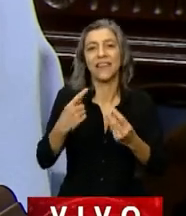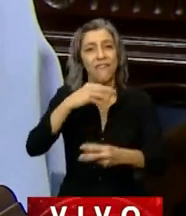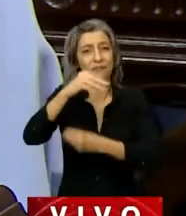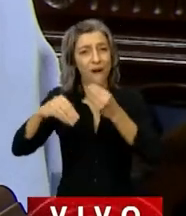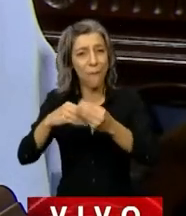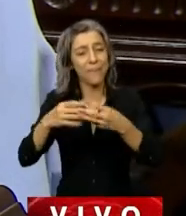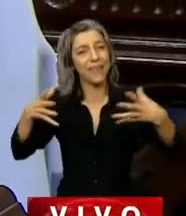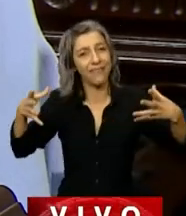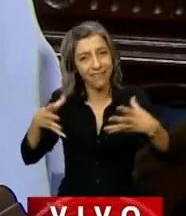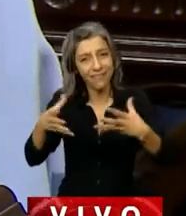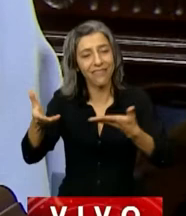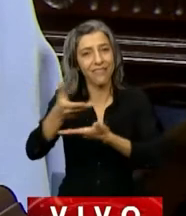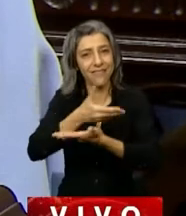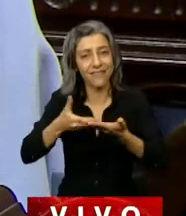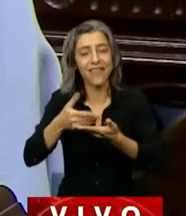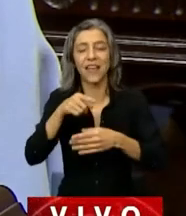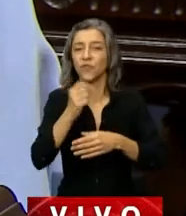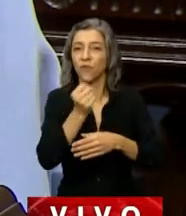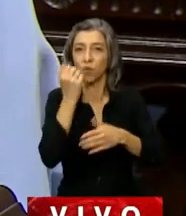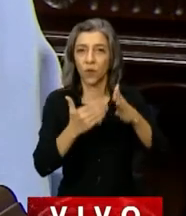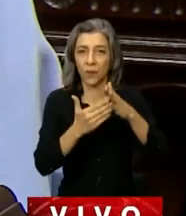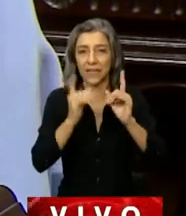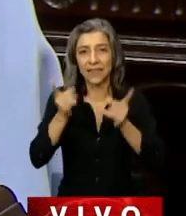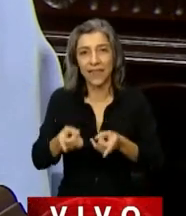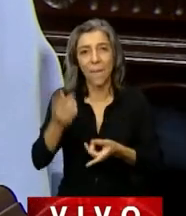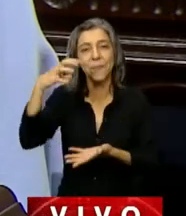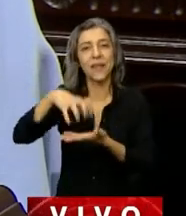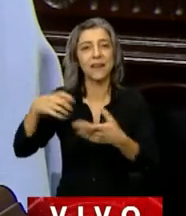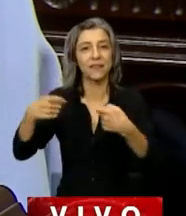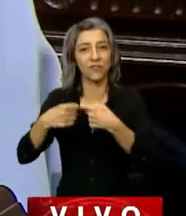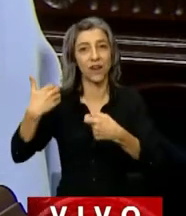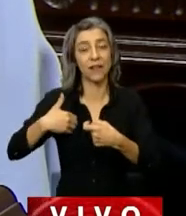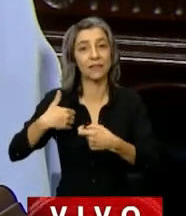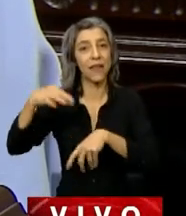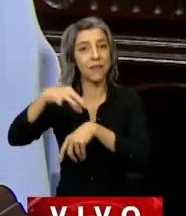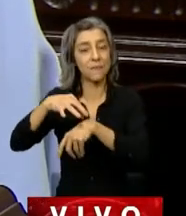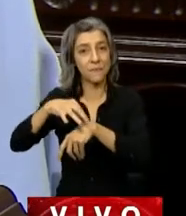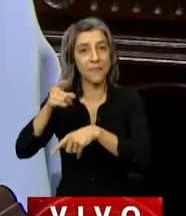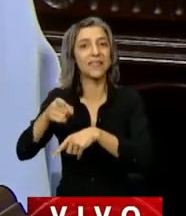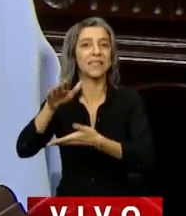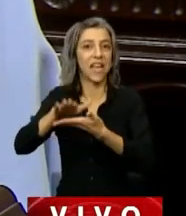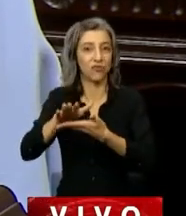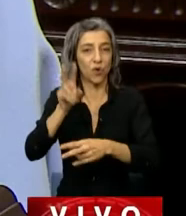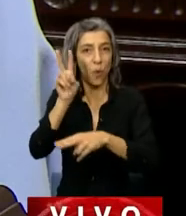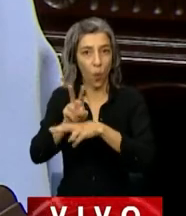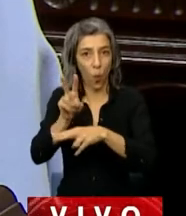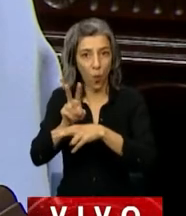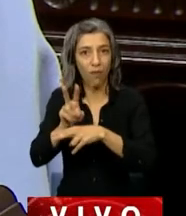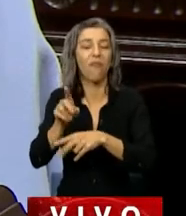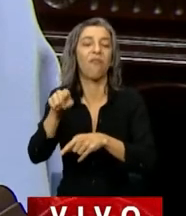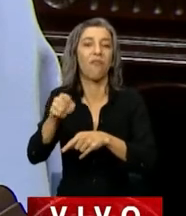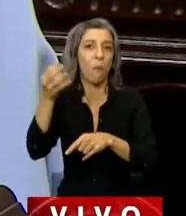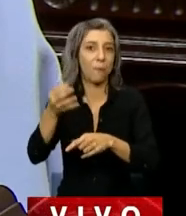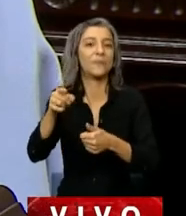el trabajo que ha hecho la Asociación Argentina de Medicina y Cuidados Paliativos, porque sabemos el